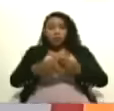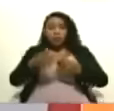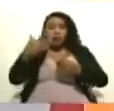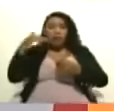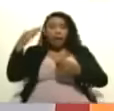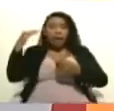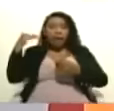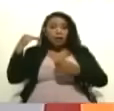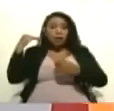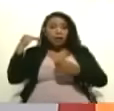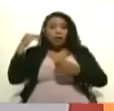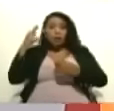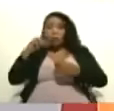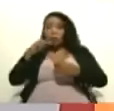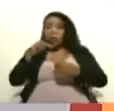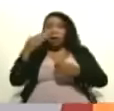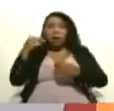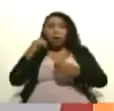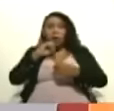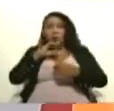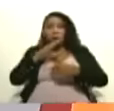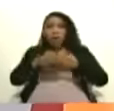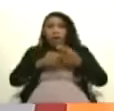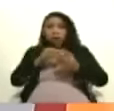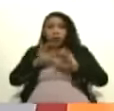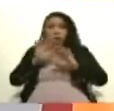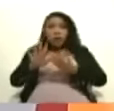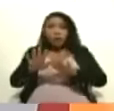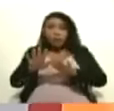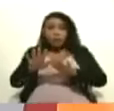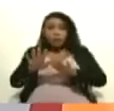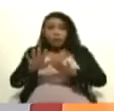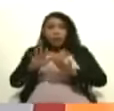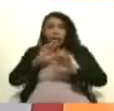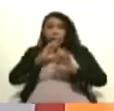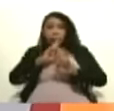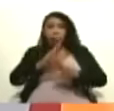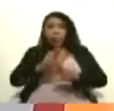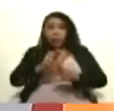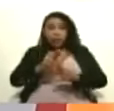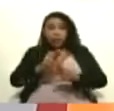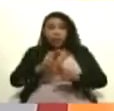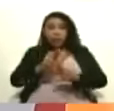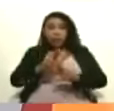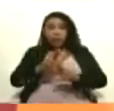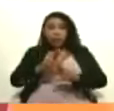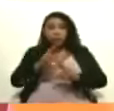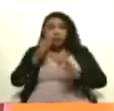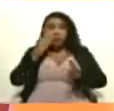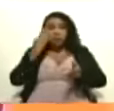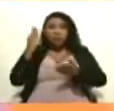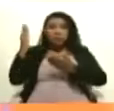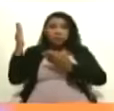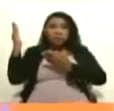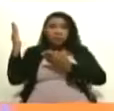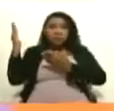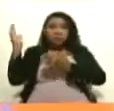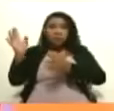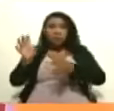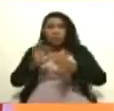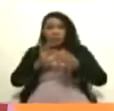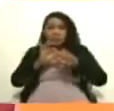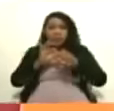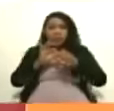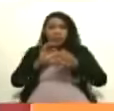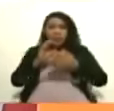Venezuela nunca antes se había dado un resultado con visos de unanimidad como